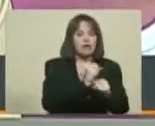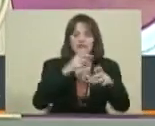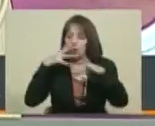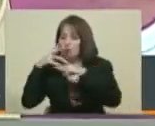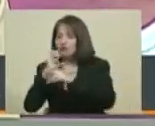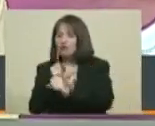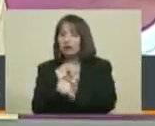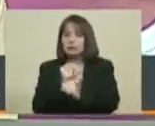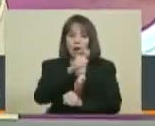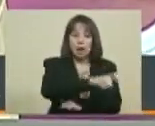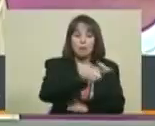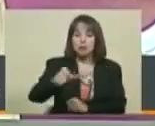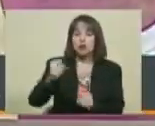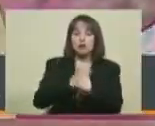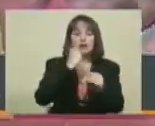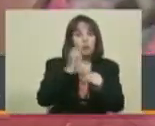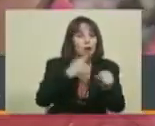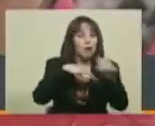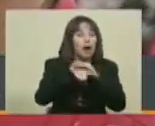al cielo.